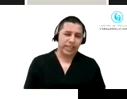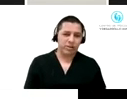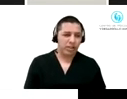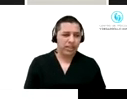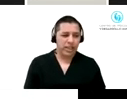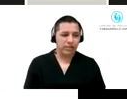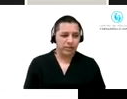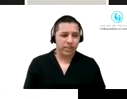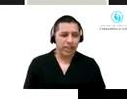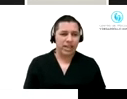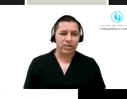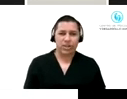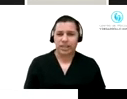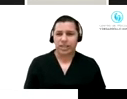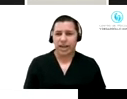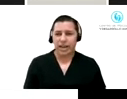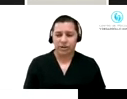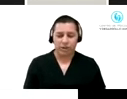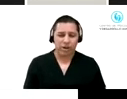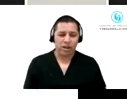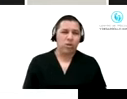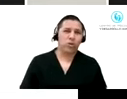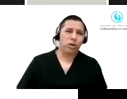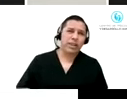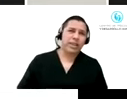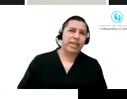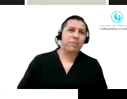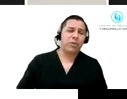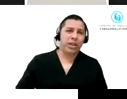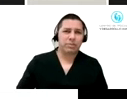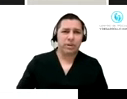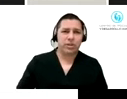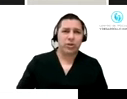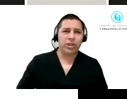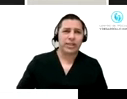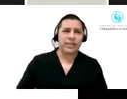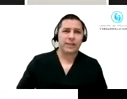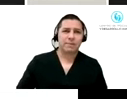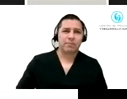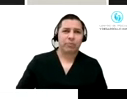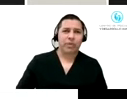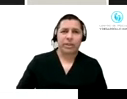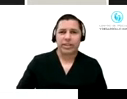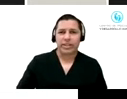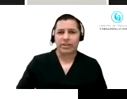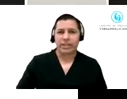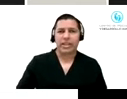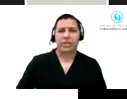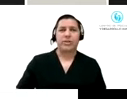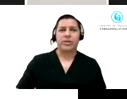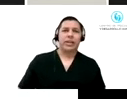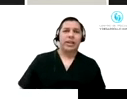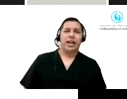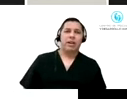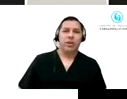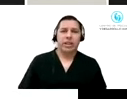de 5, 6 años, 7 años, que se cae y llora? Usualmente, ¿qué tipo de expresiones recibe este